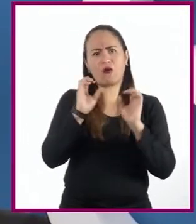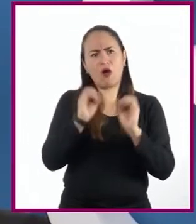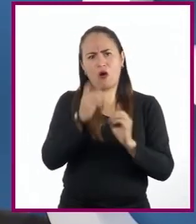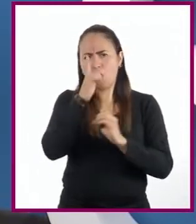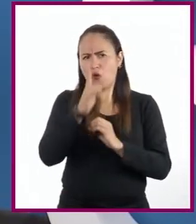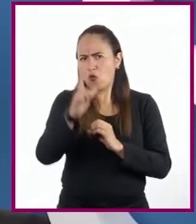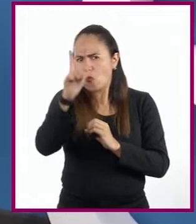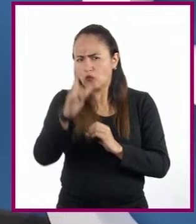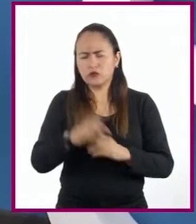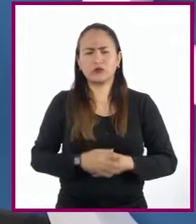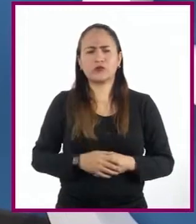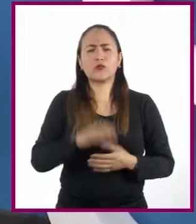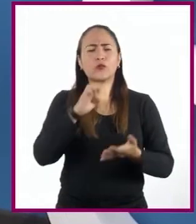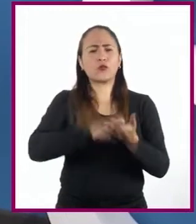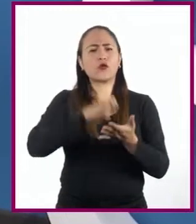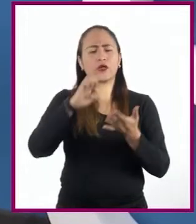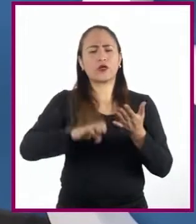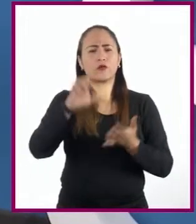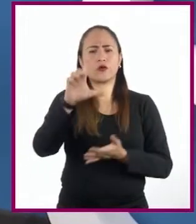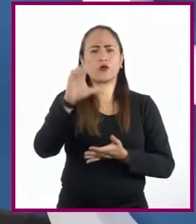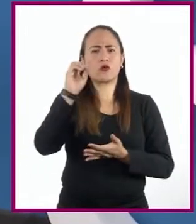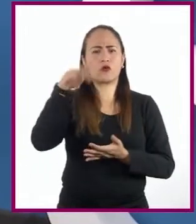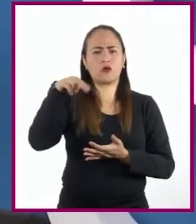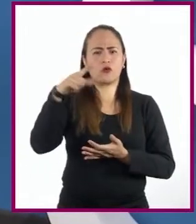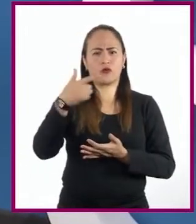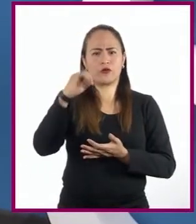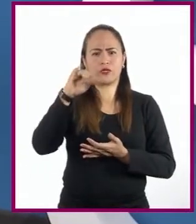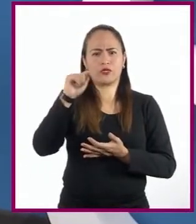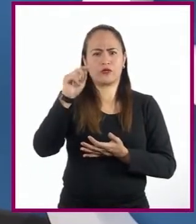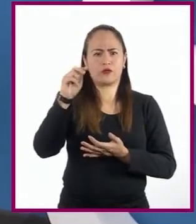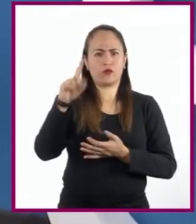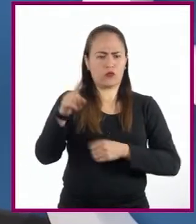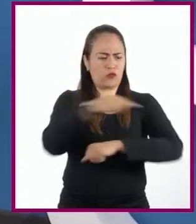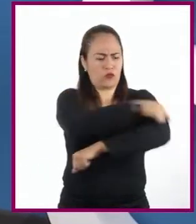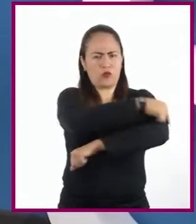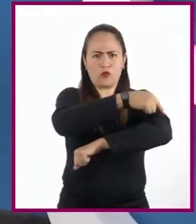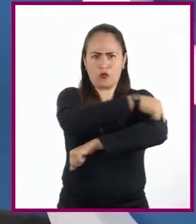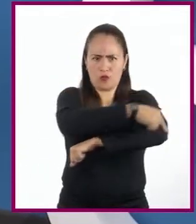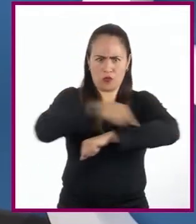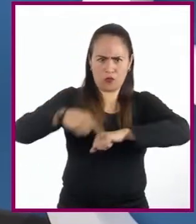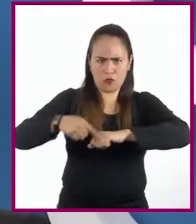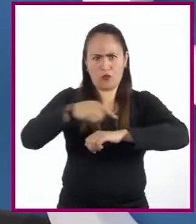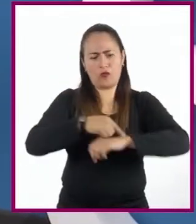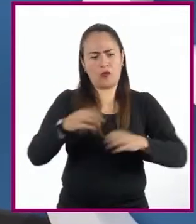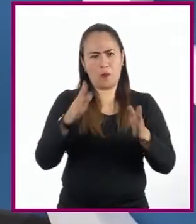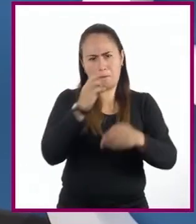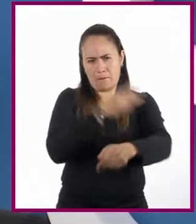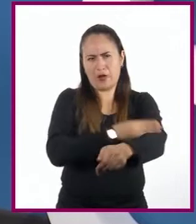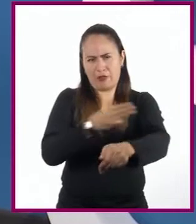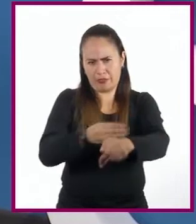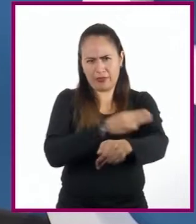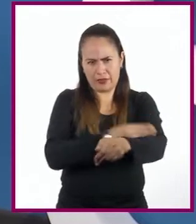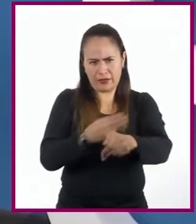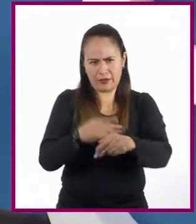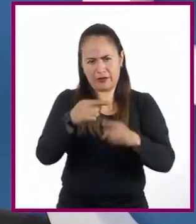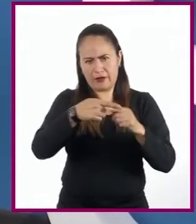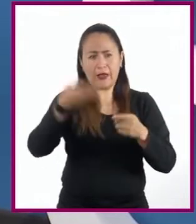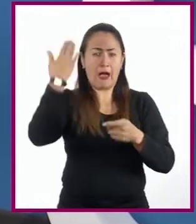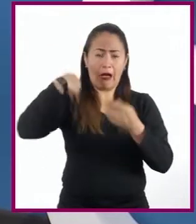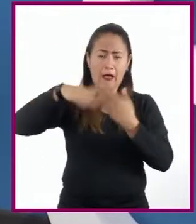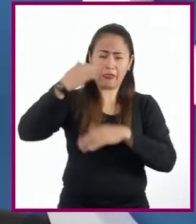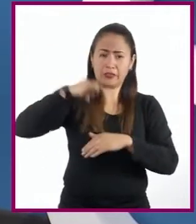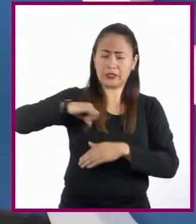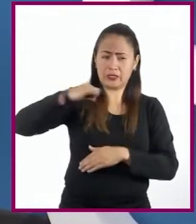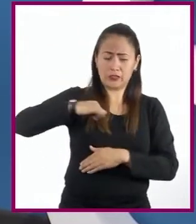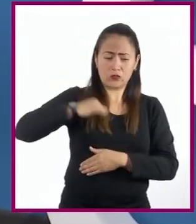Por ejemplo, para la longitud, el codo, la vara y la cuarta se emplearon para determinar medidas en tiempos antiguos,